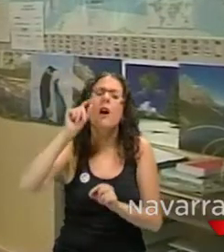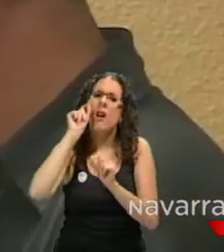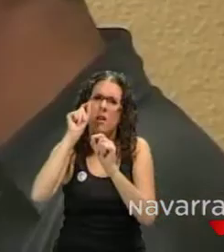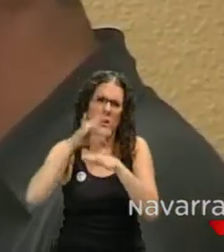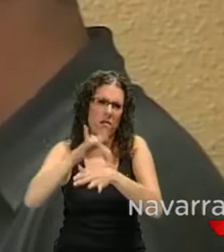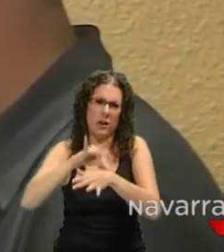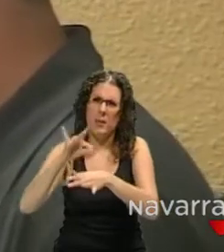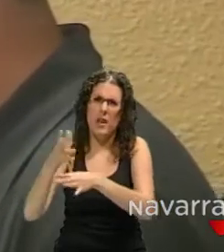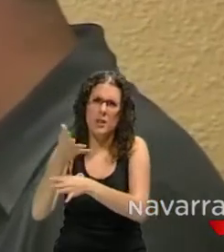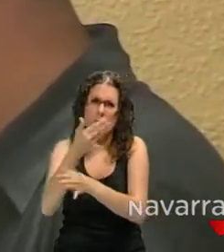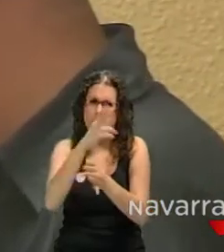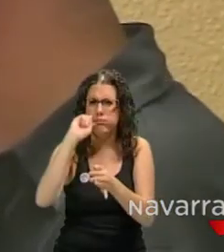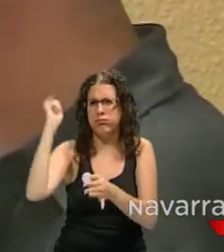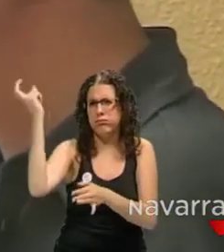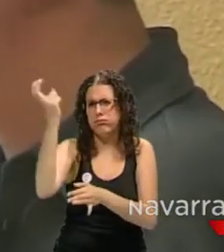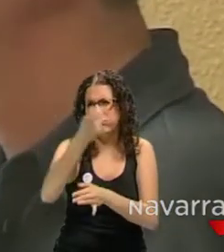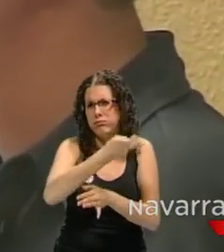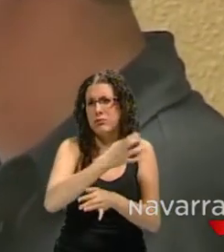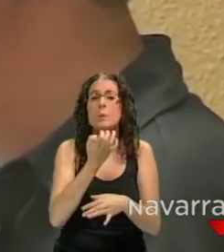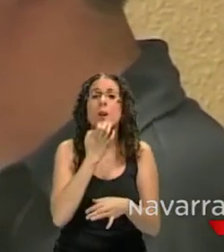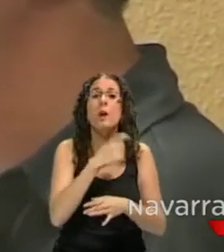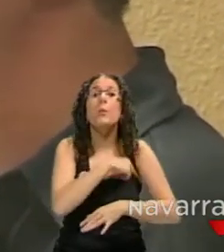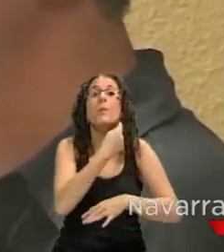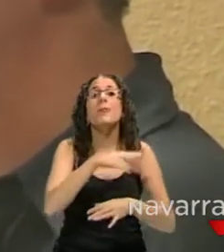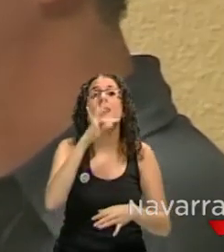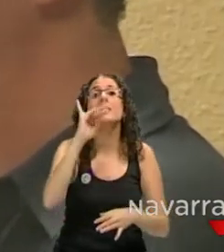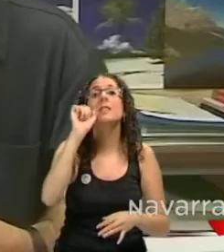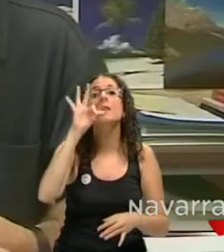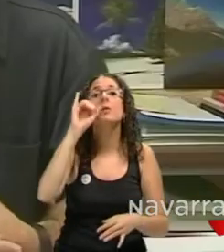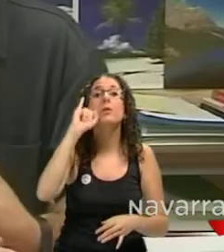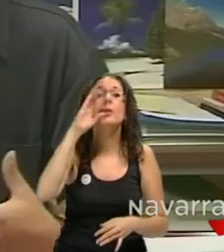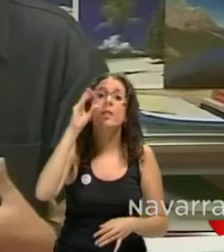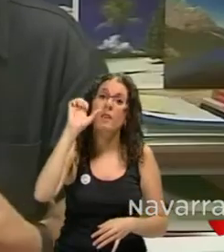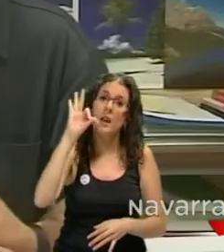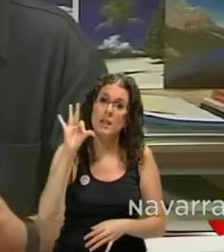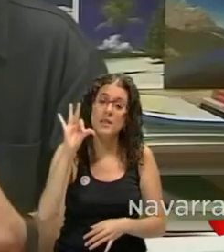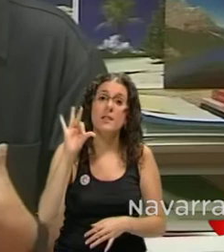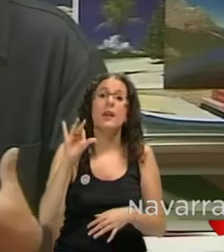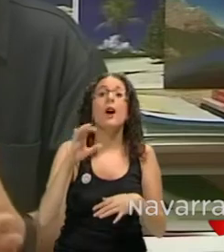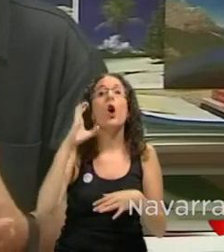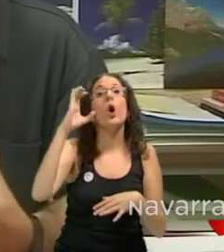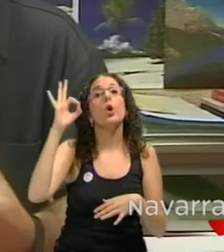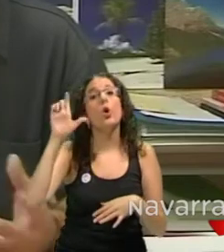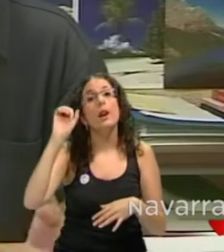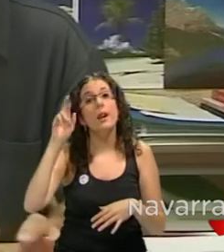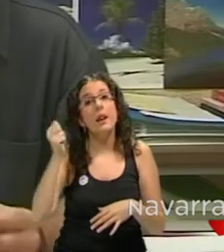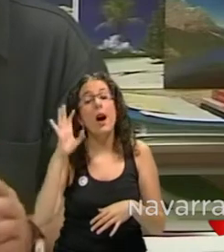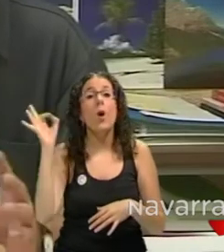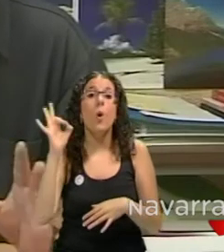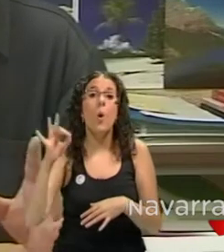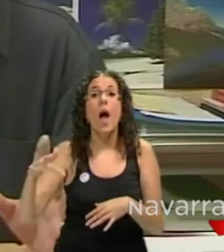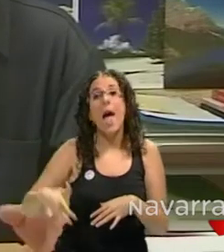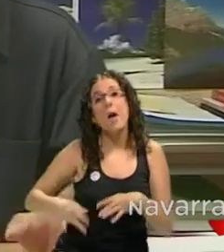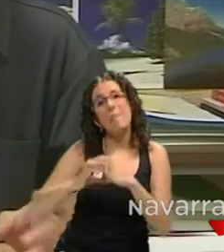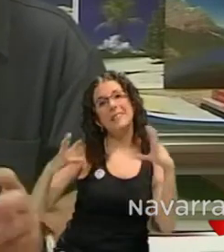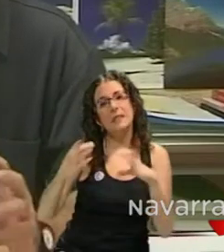Entre ellas, las fiebres tifoideas, el cólera o la hepatitis A. Estas enfermedades se contagian a través de aguas residuales,